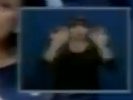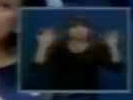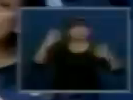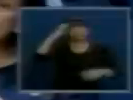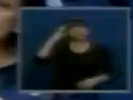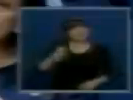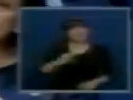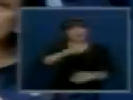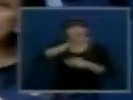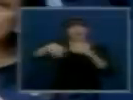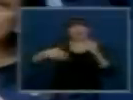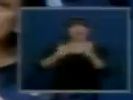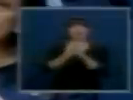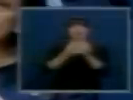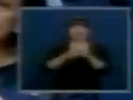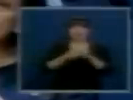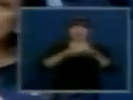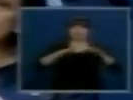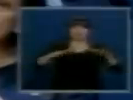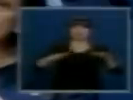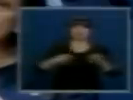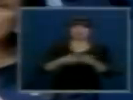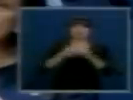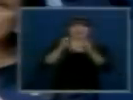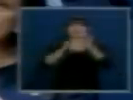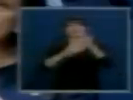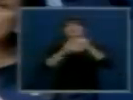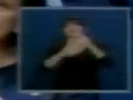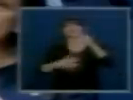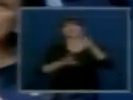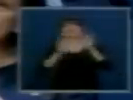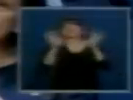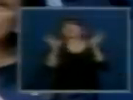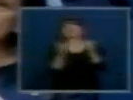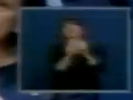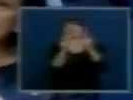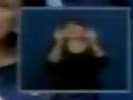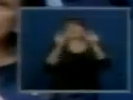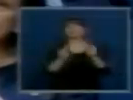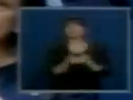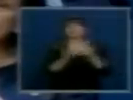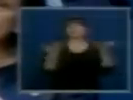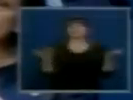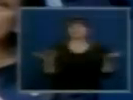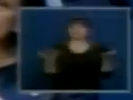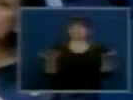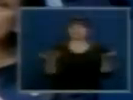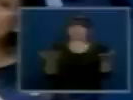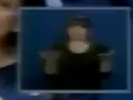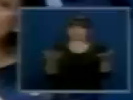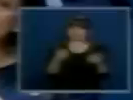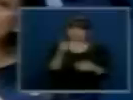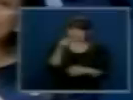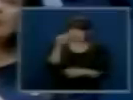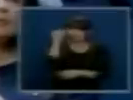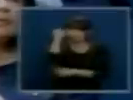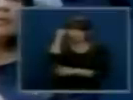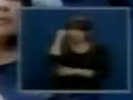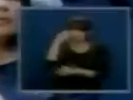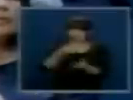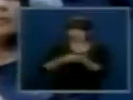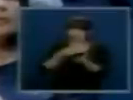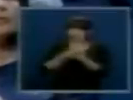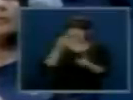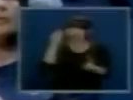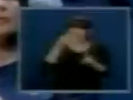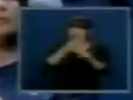que todo este dispendio es ínfimo en el conjunto de los presupuestos públicos, conviene recordar que los costos directos